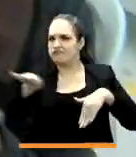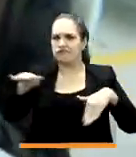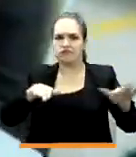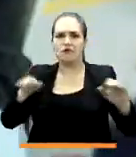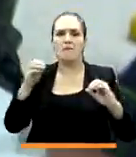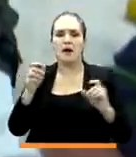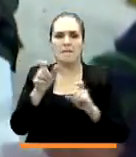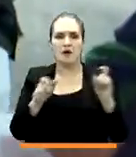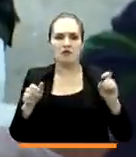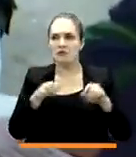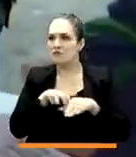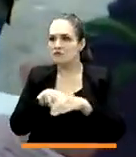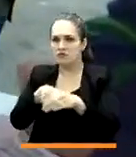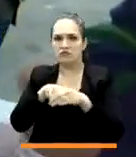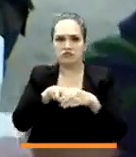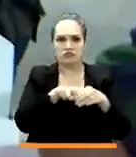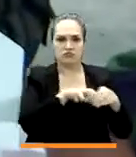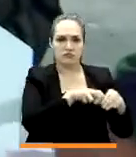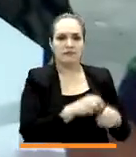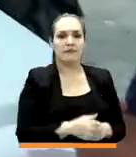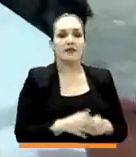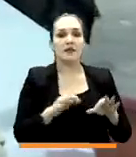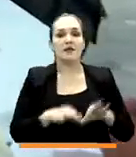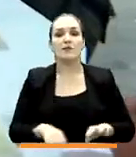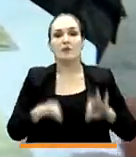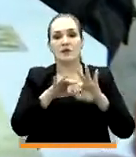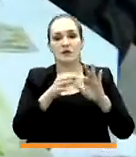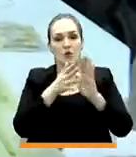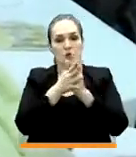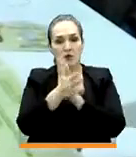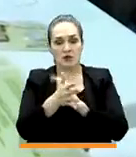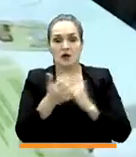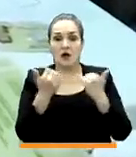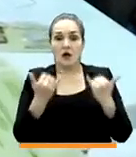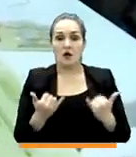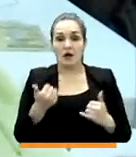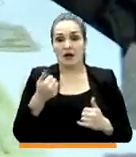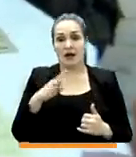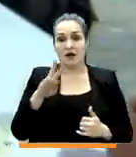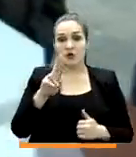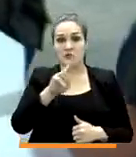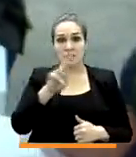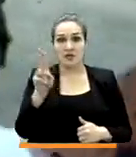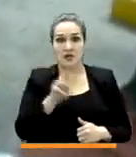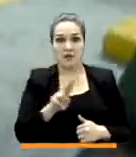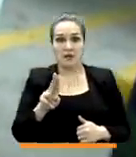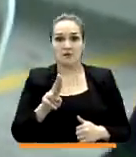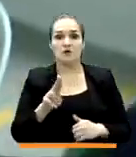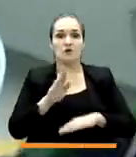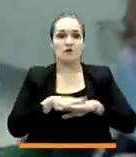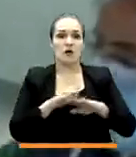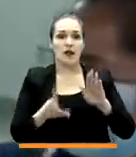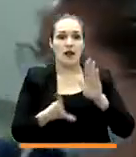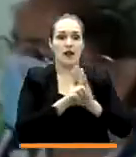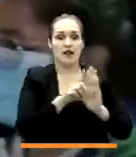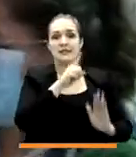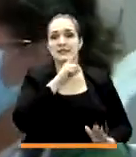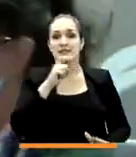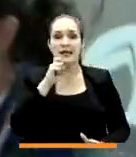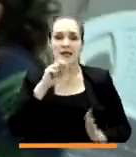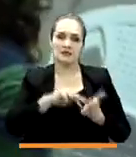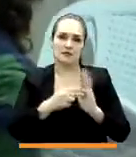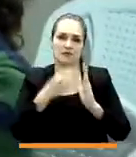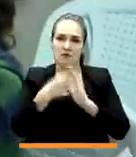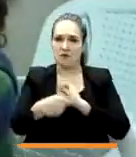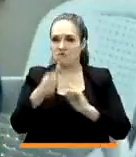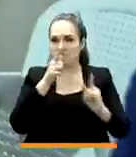los buses. También es importante destacar que hasta este 14 de marzo habrá ley seca hasta las 6 de la